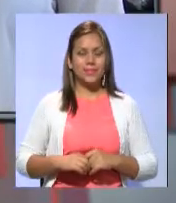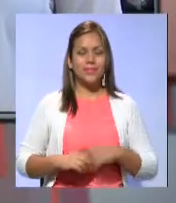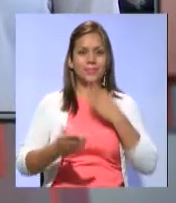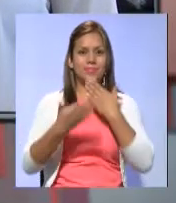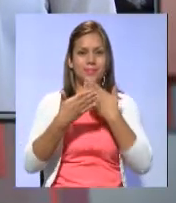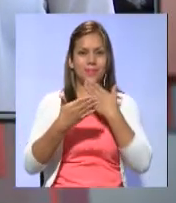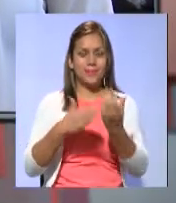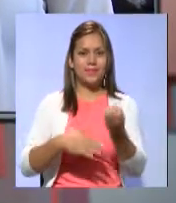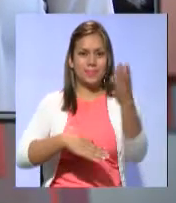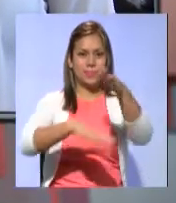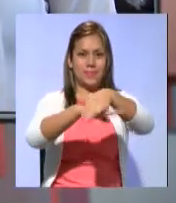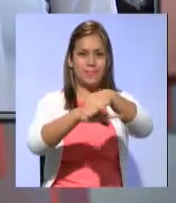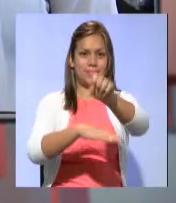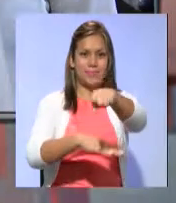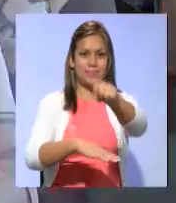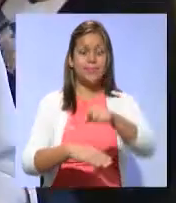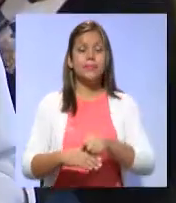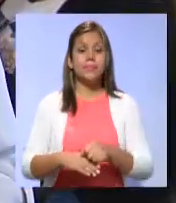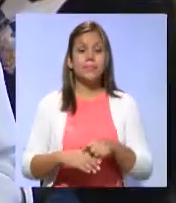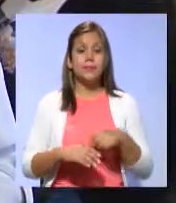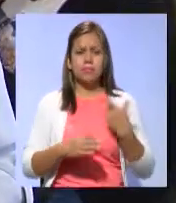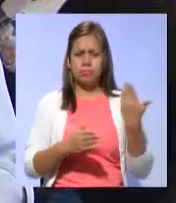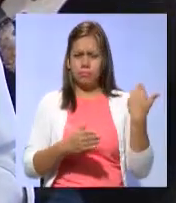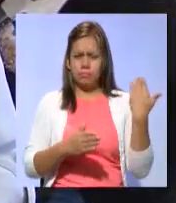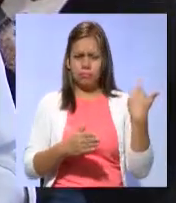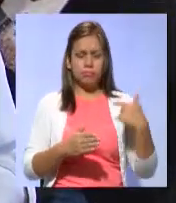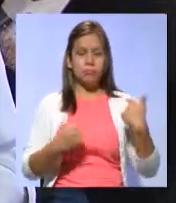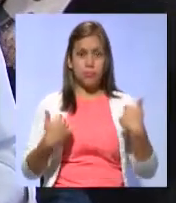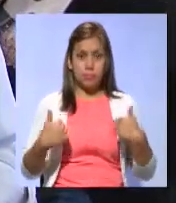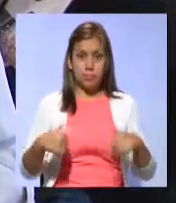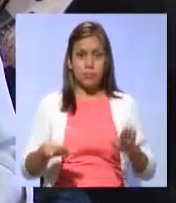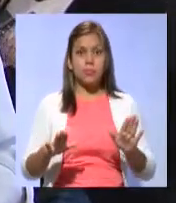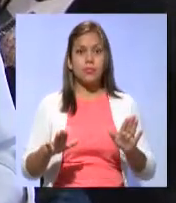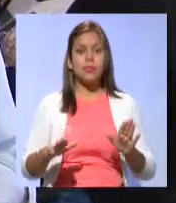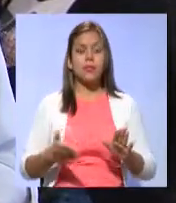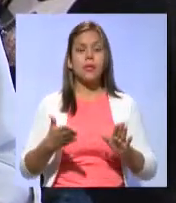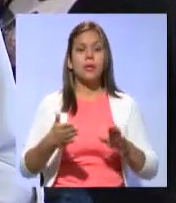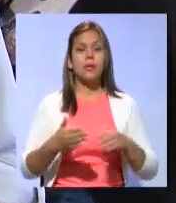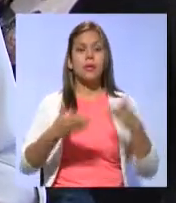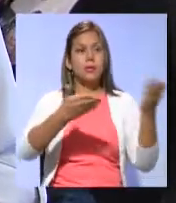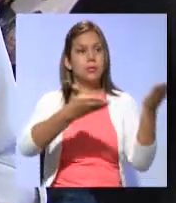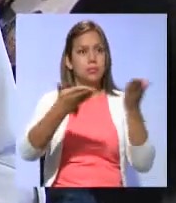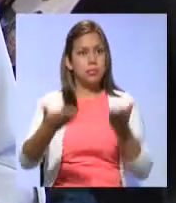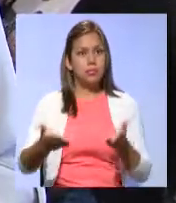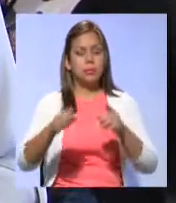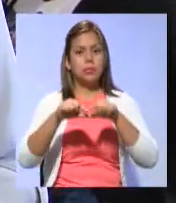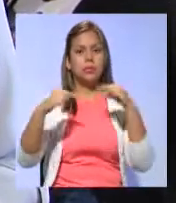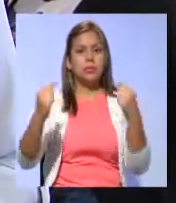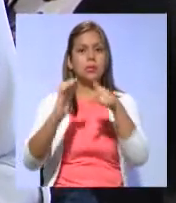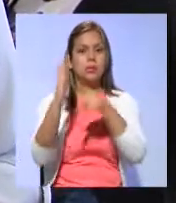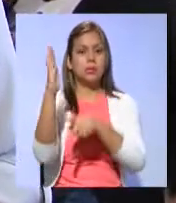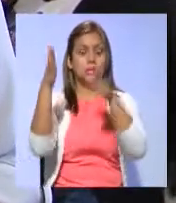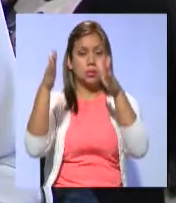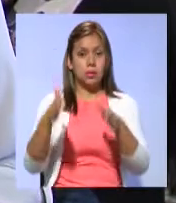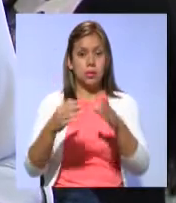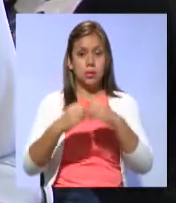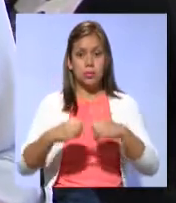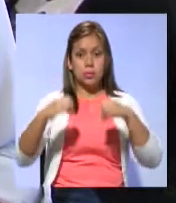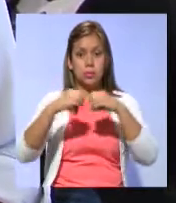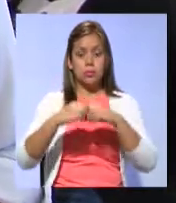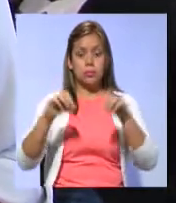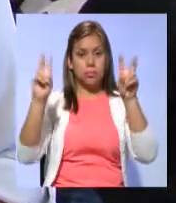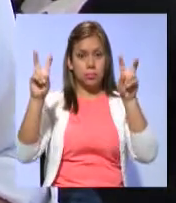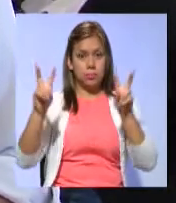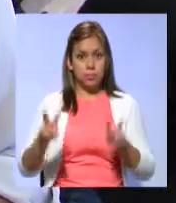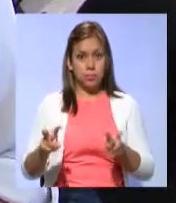Gracias, ¿qué tal? Muy buenas tardes. Así es, hace pocos instantes se realizó la presentación de este grupo parlamentario, pero para hablar más acerca de este tema